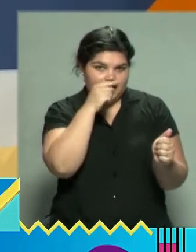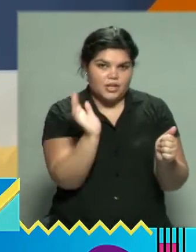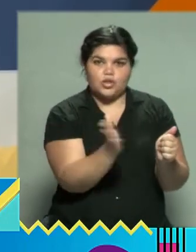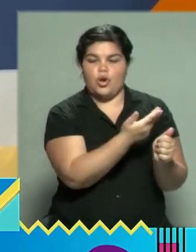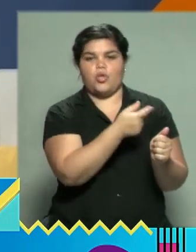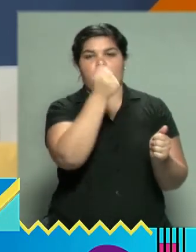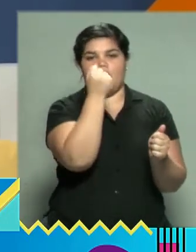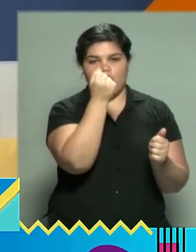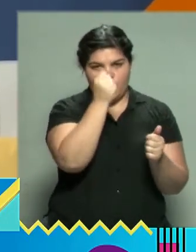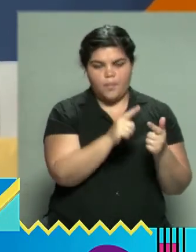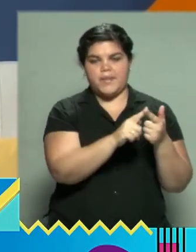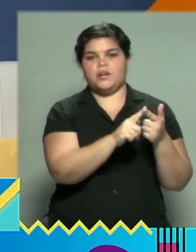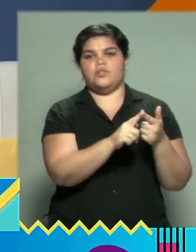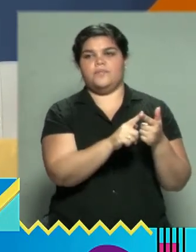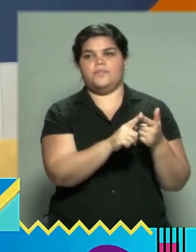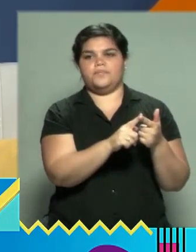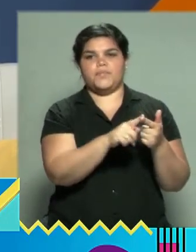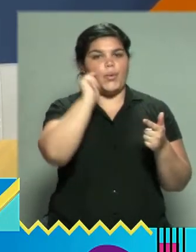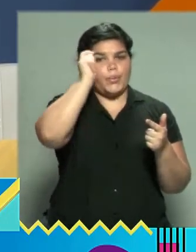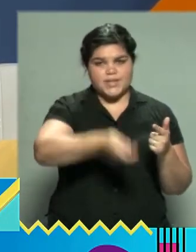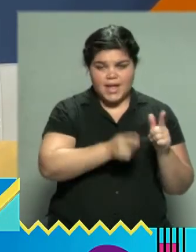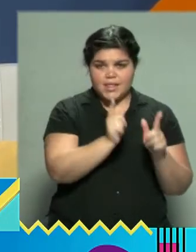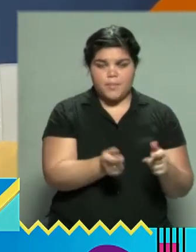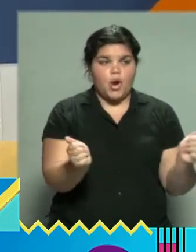tanto económico y el judicial,